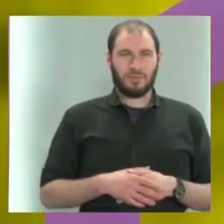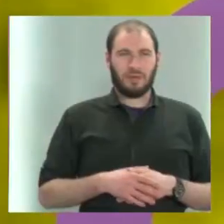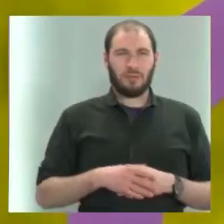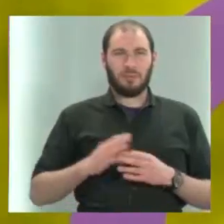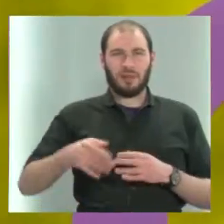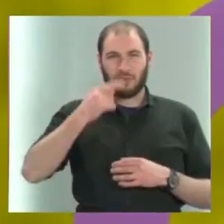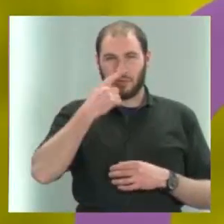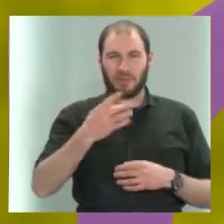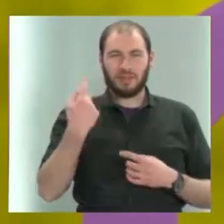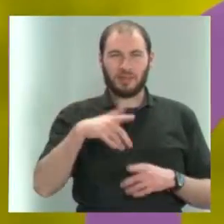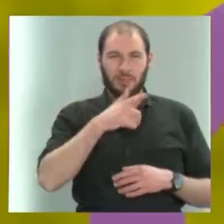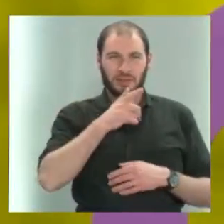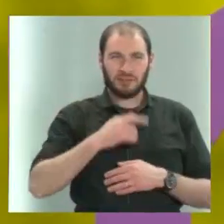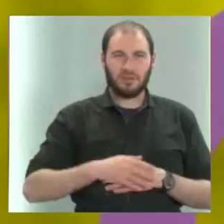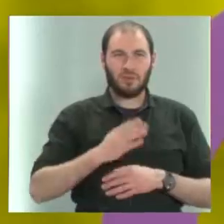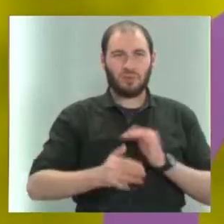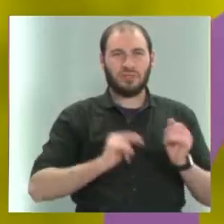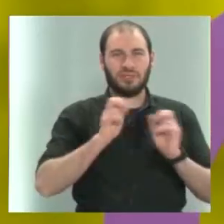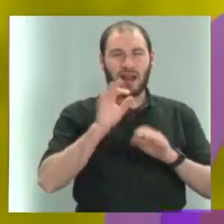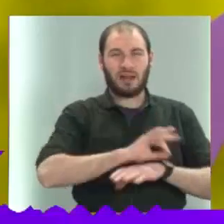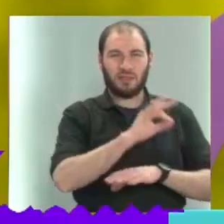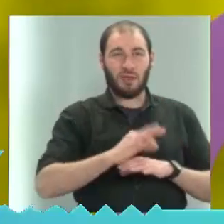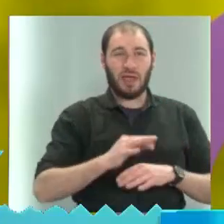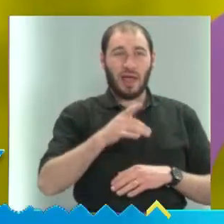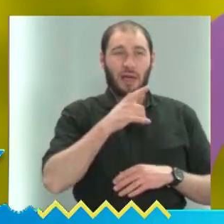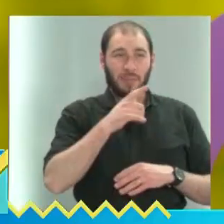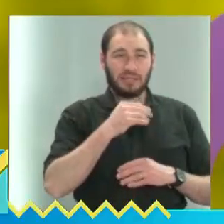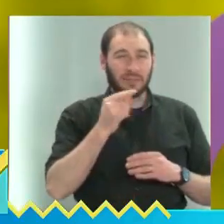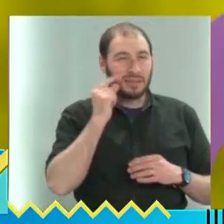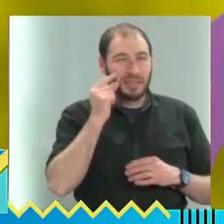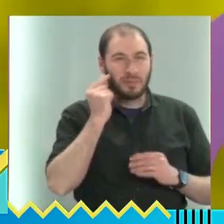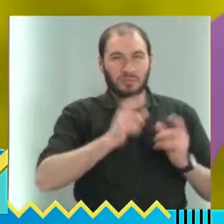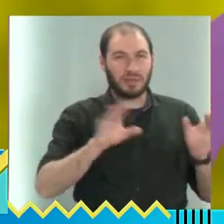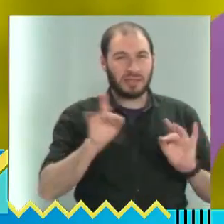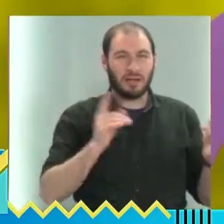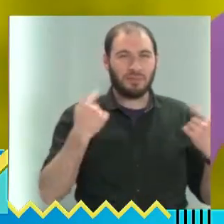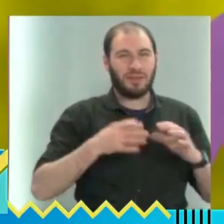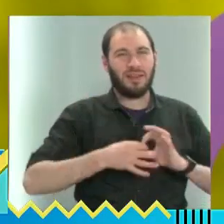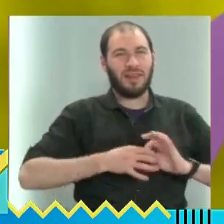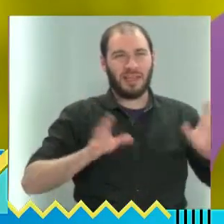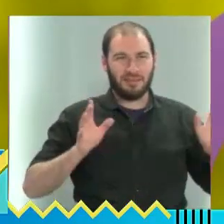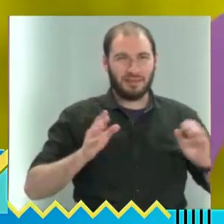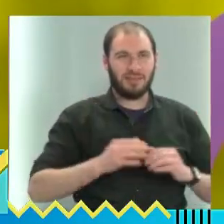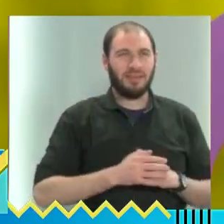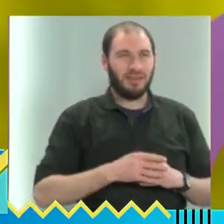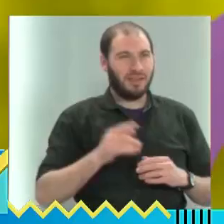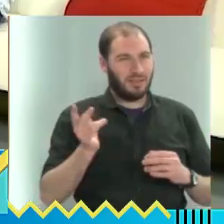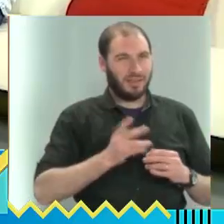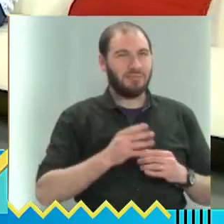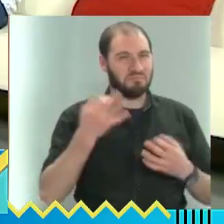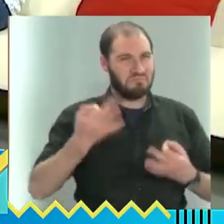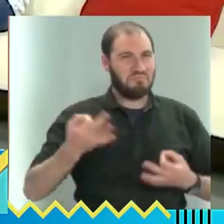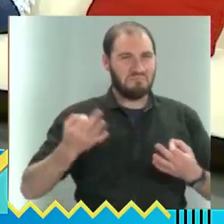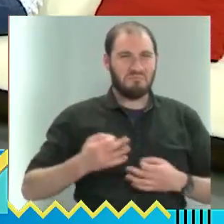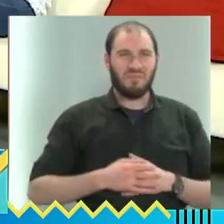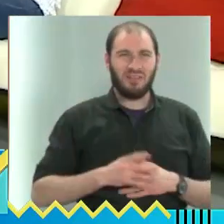Último bloque de Distintos Parecidos, hablando de arquitectura, y parecía que iban a estar tímidos los invitados, pero se soltaron, hasta hace los productores, rápido, muy ¿no? bien,